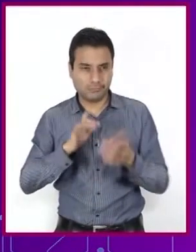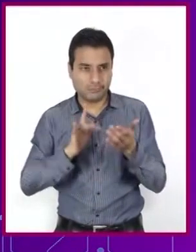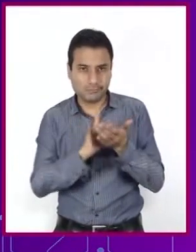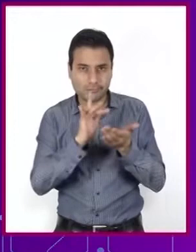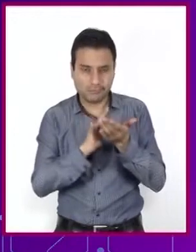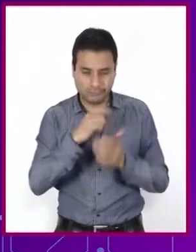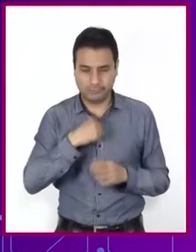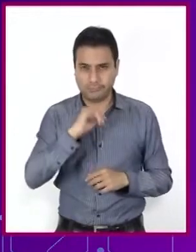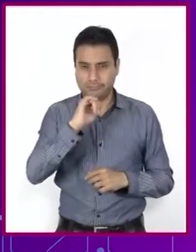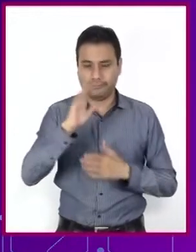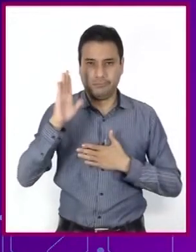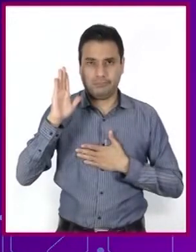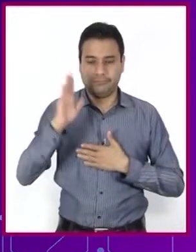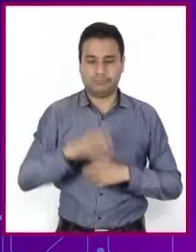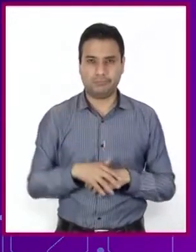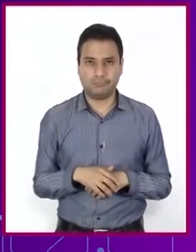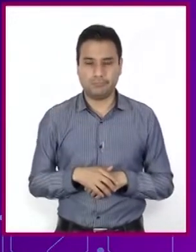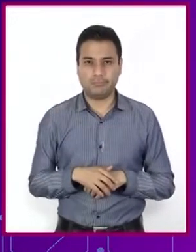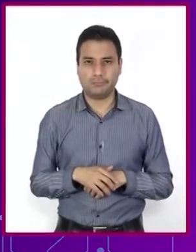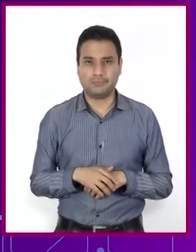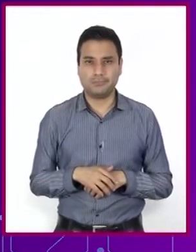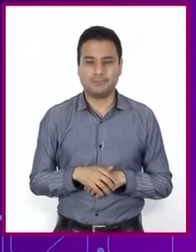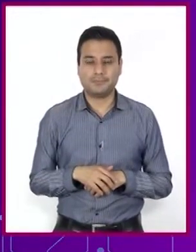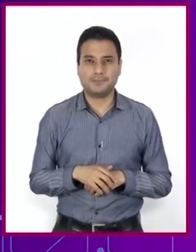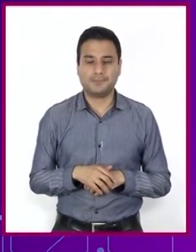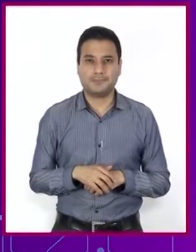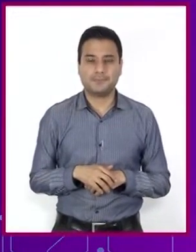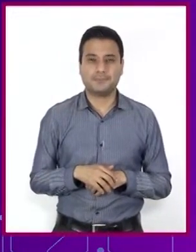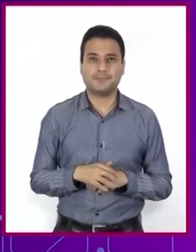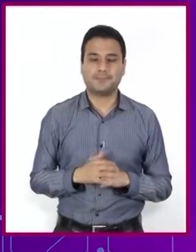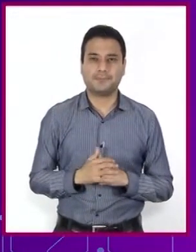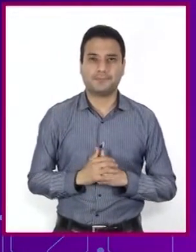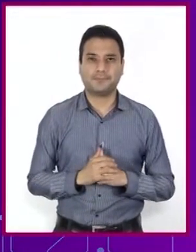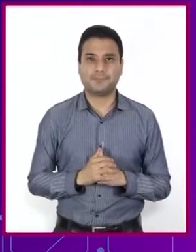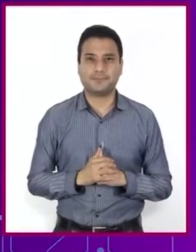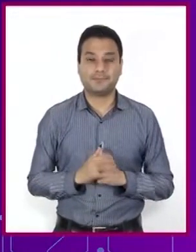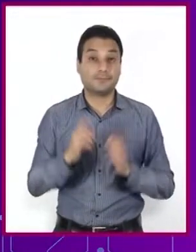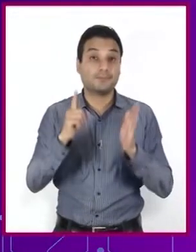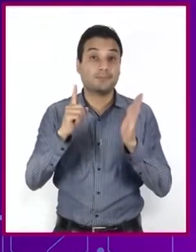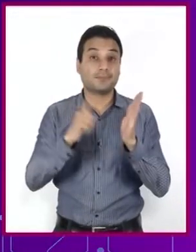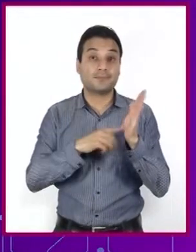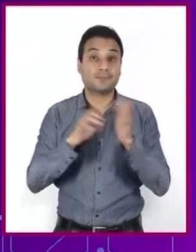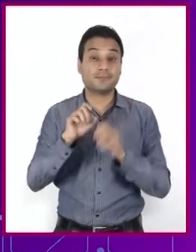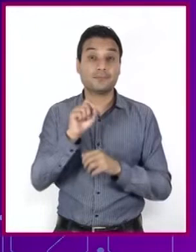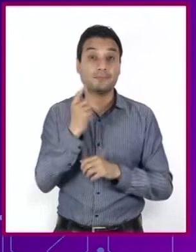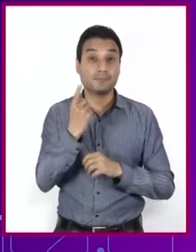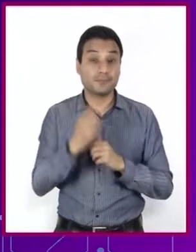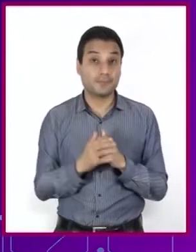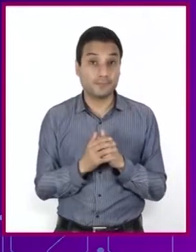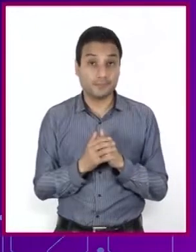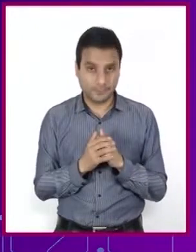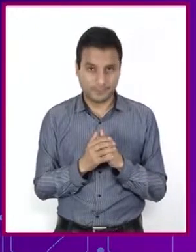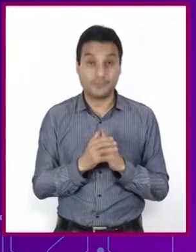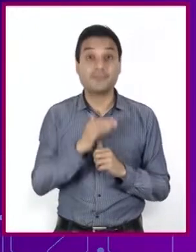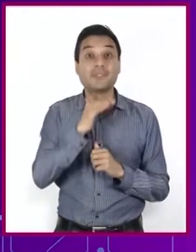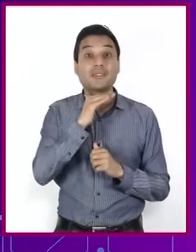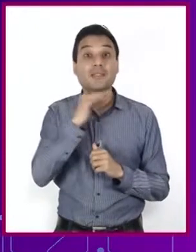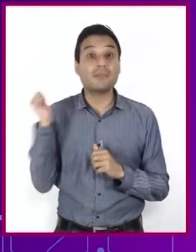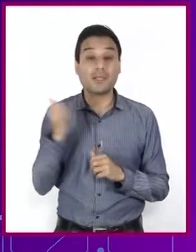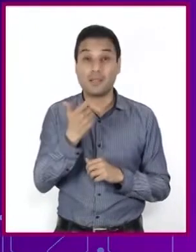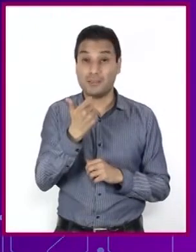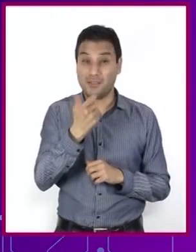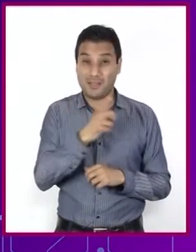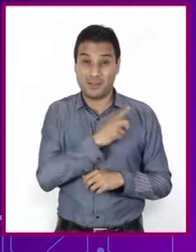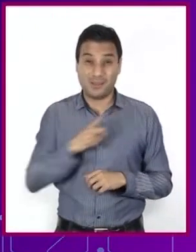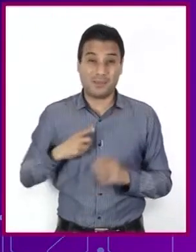una de las potencias aliadas y asociadas. En 1921, la deuda de Alemania se fijó